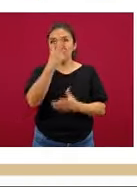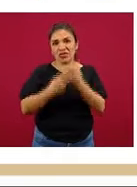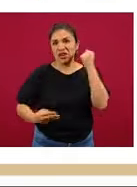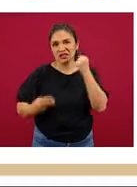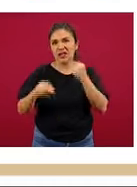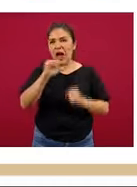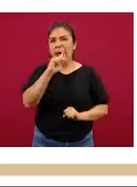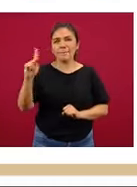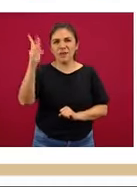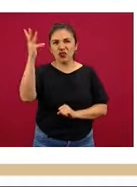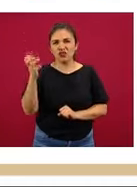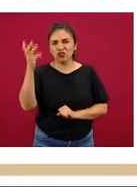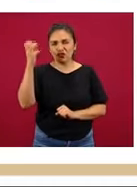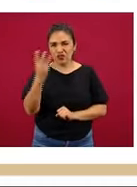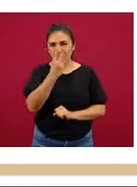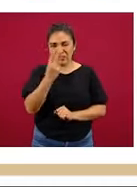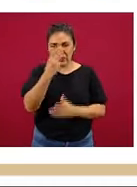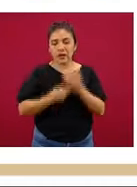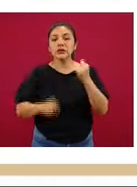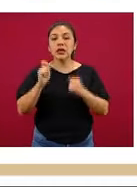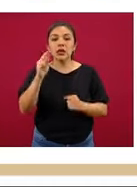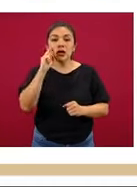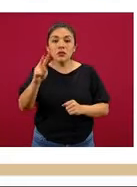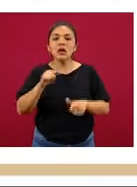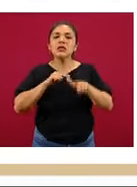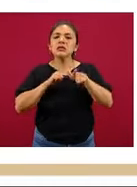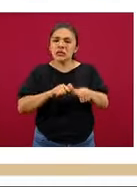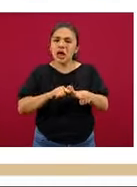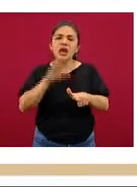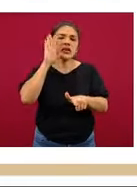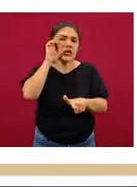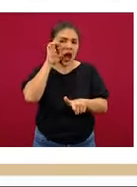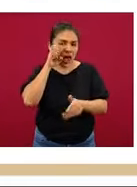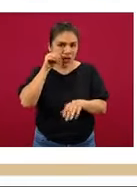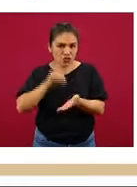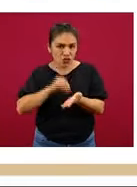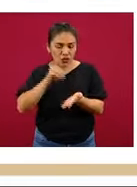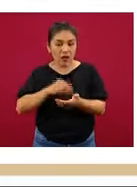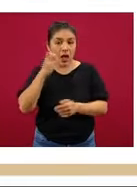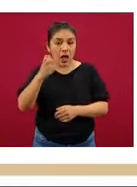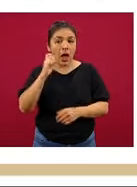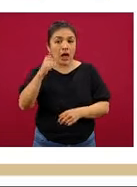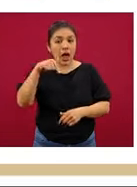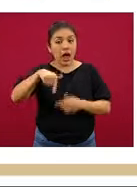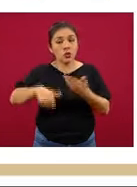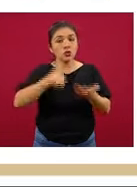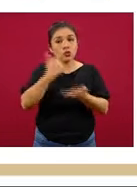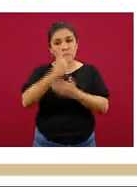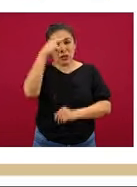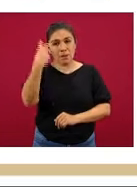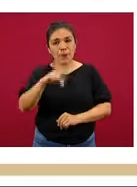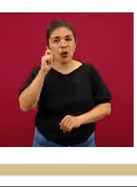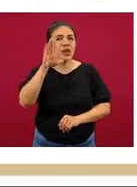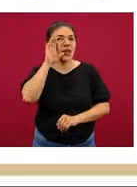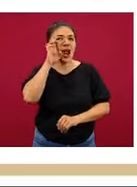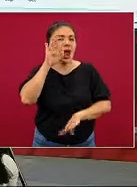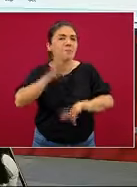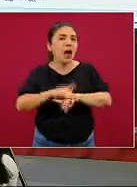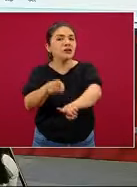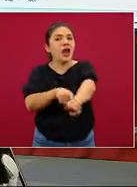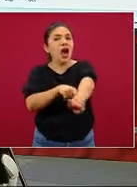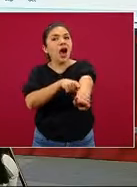las tres fuentes de información. Se mantiene naranja. Este ha sido en nuestra Ciudad de México un naranja muy largo,